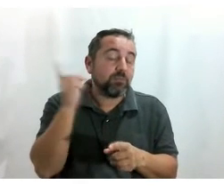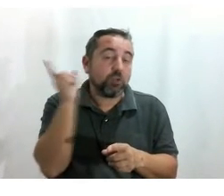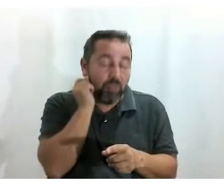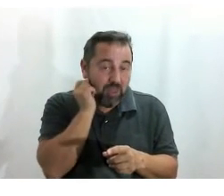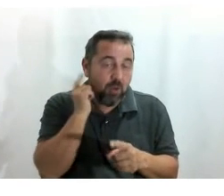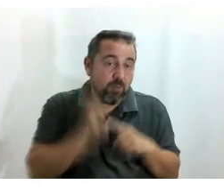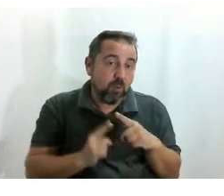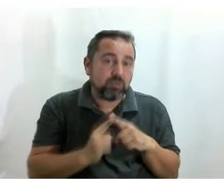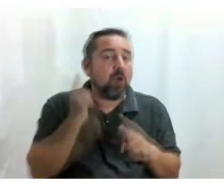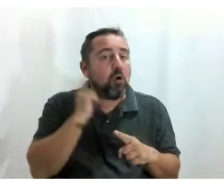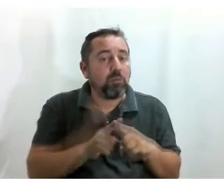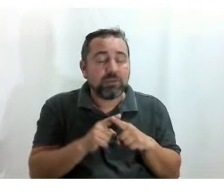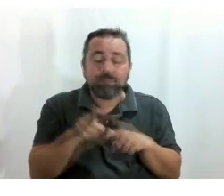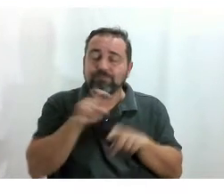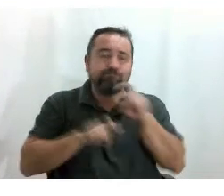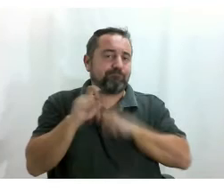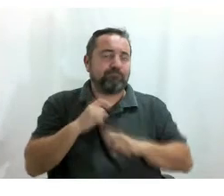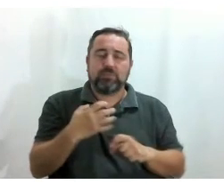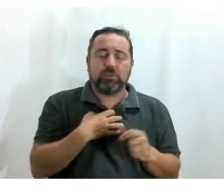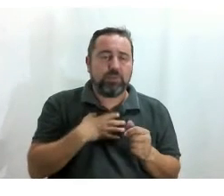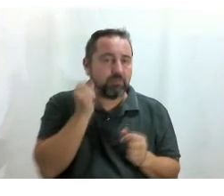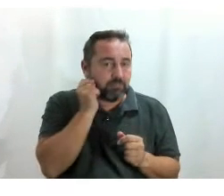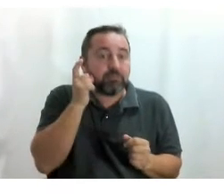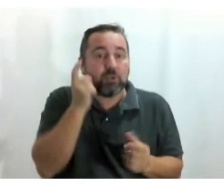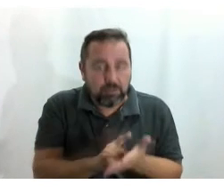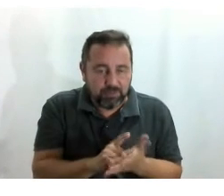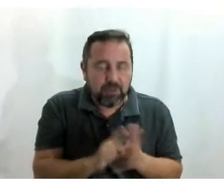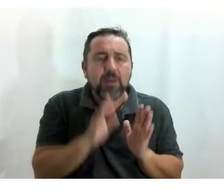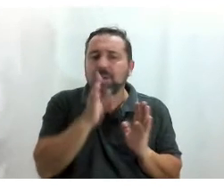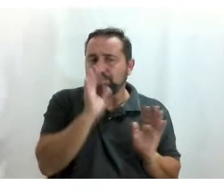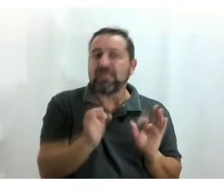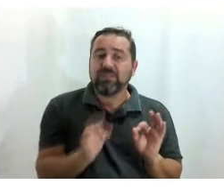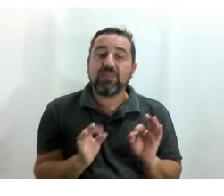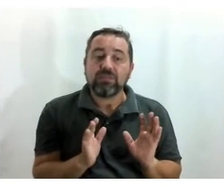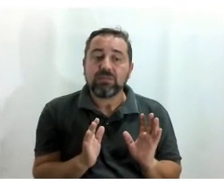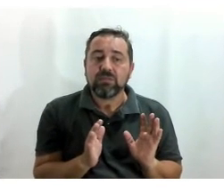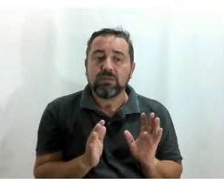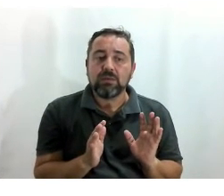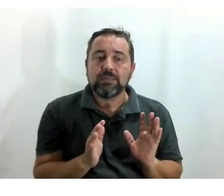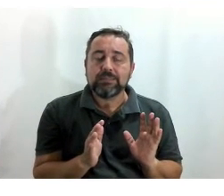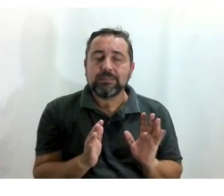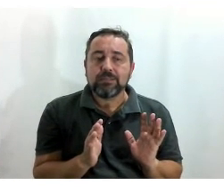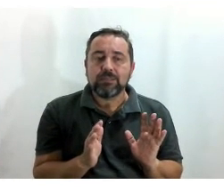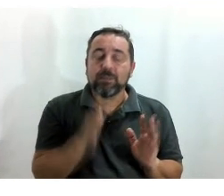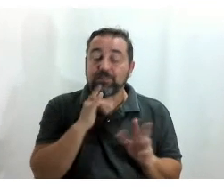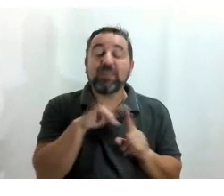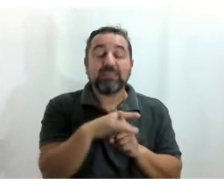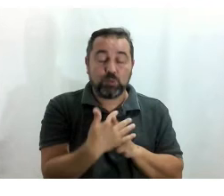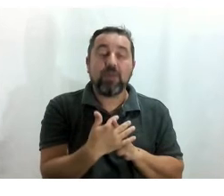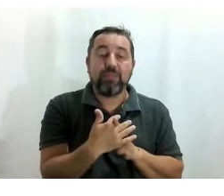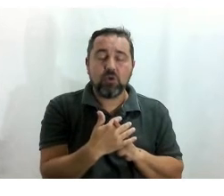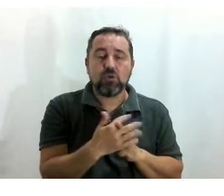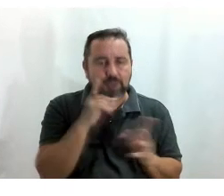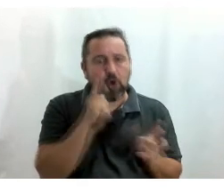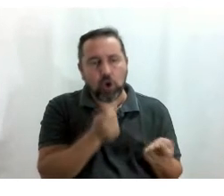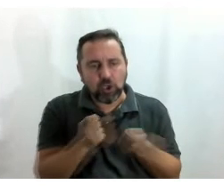es una hipoacusia irreversible en principio. Sí que es verdad que es una situación que se controla, que se